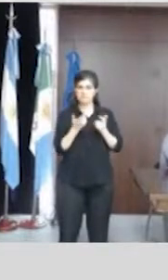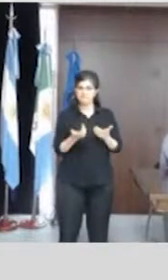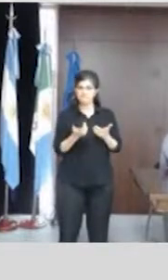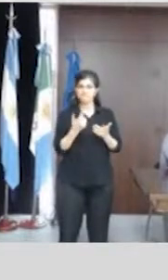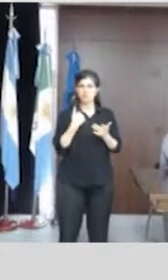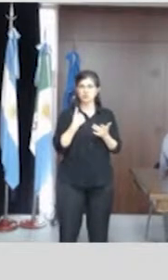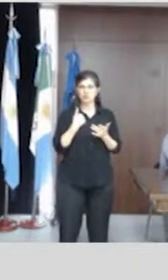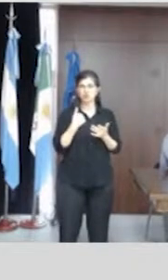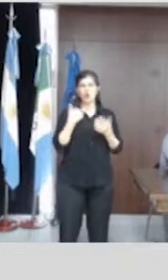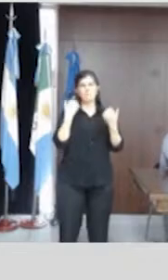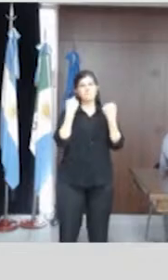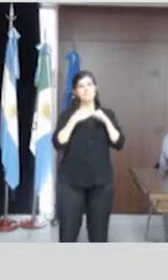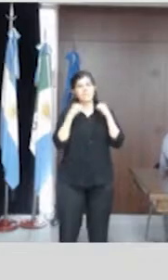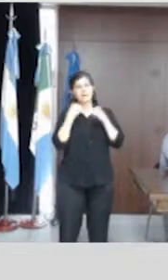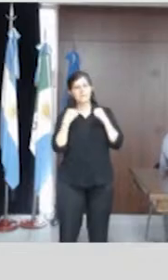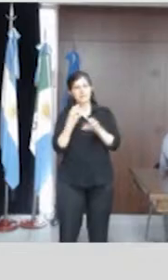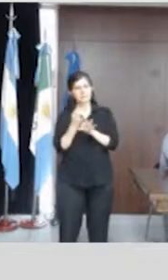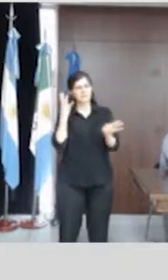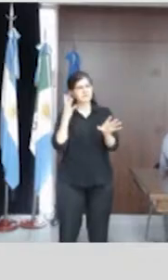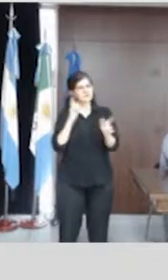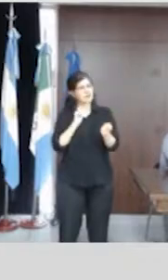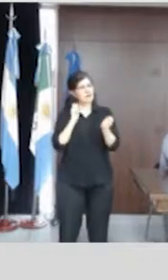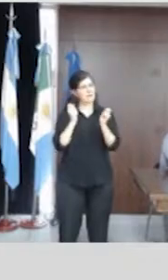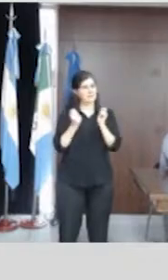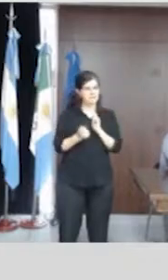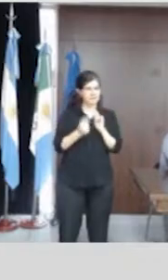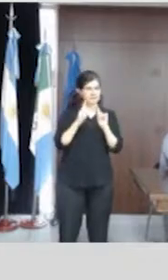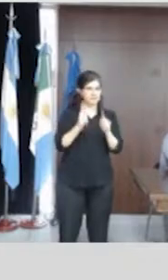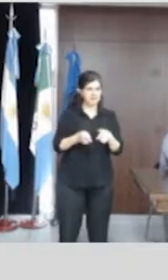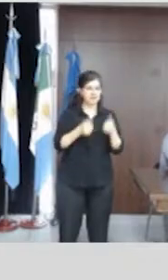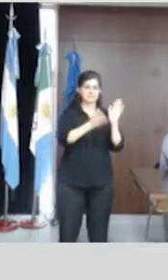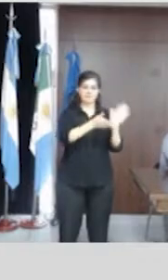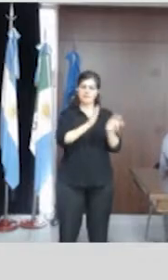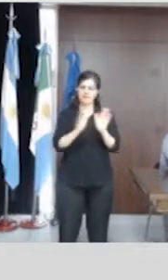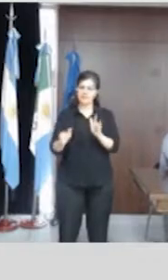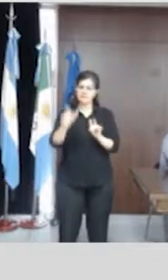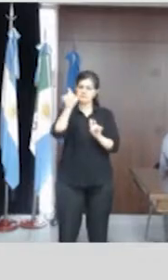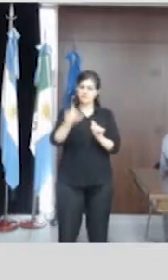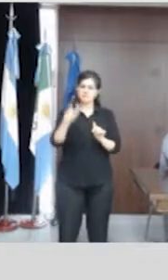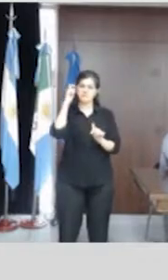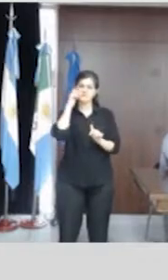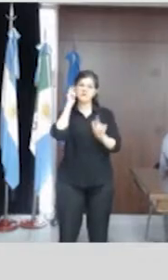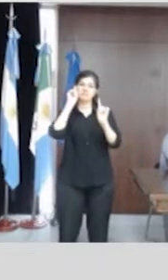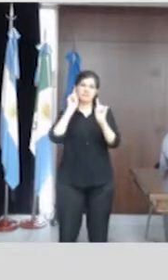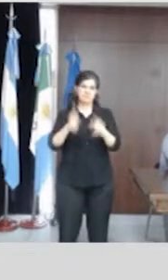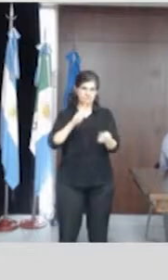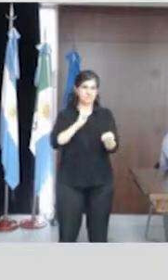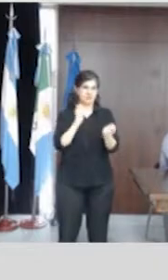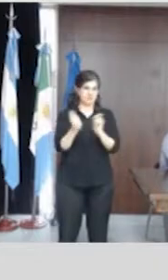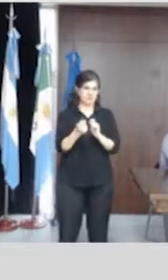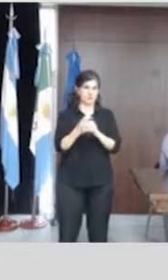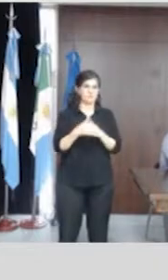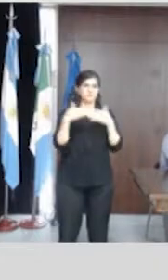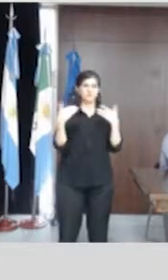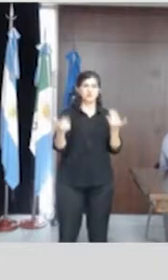mi praxis profesional y el abordaje y el tratamiento a la persona. Entonces, quiero plantearles salir del paradigma